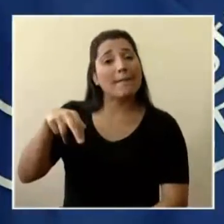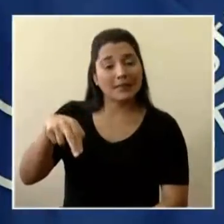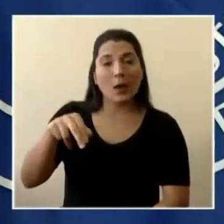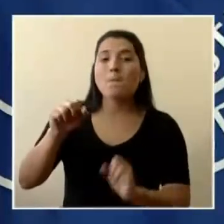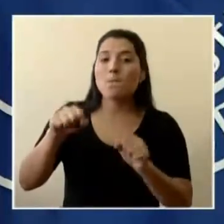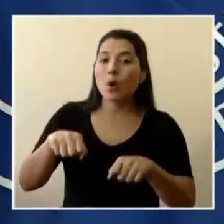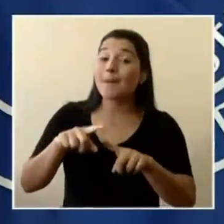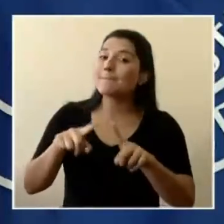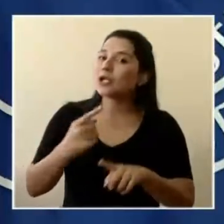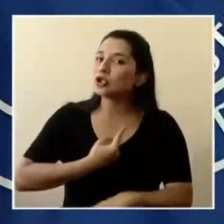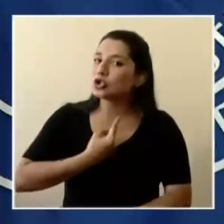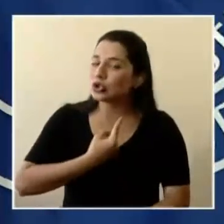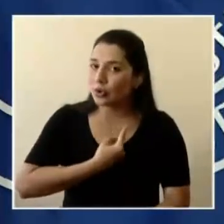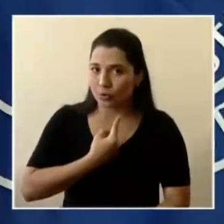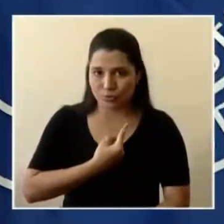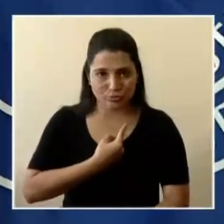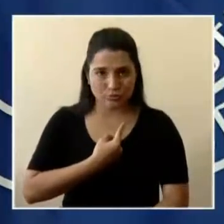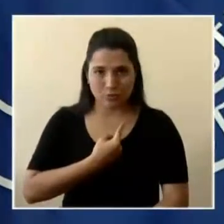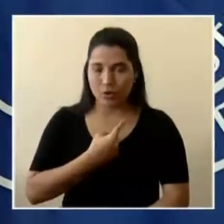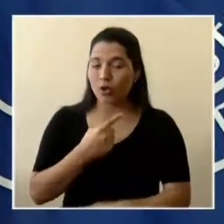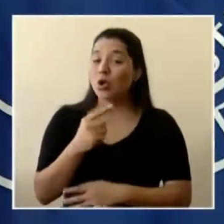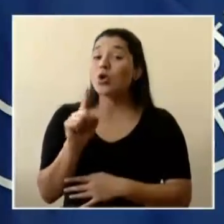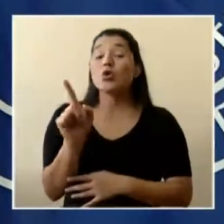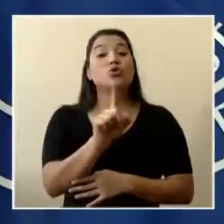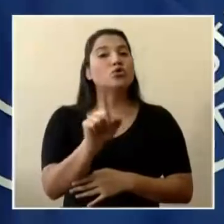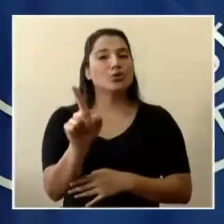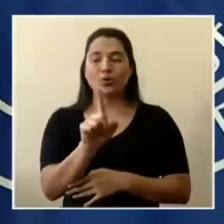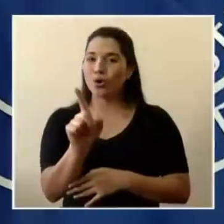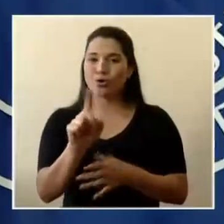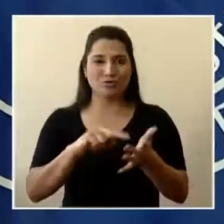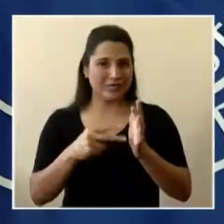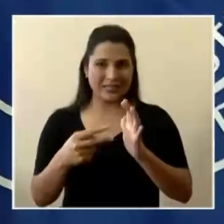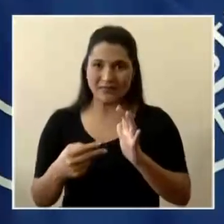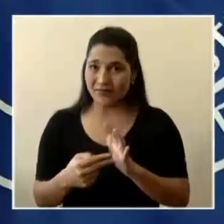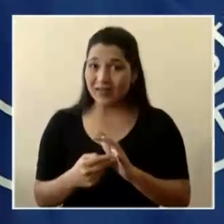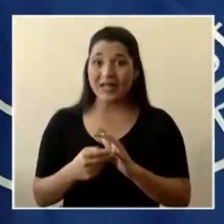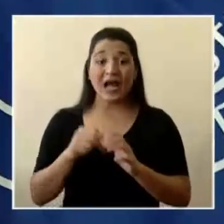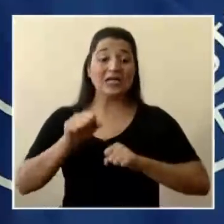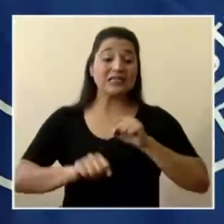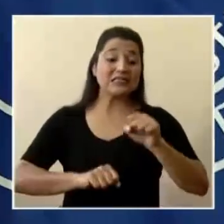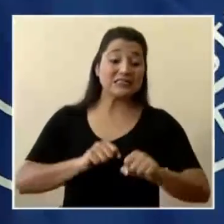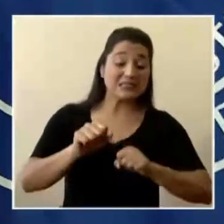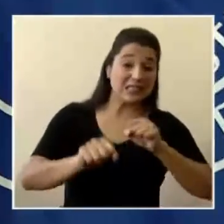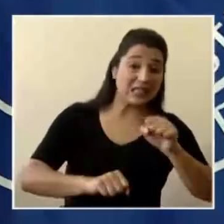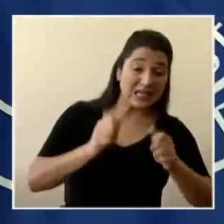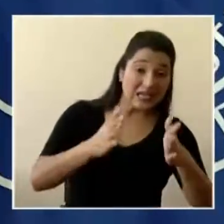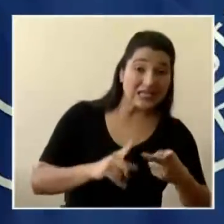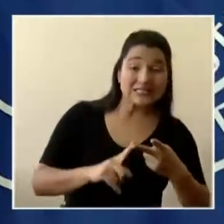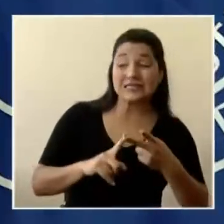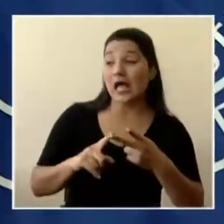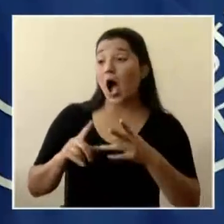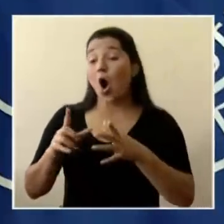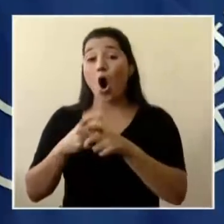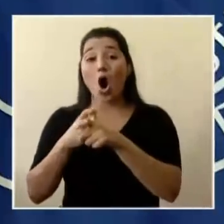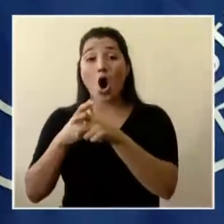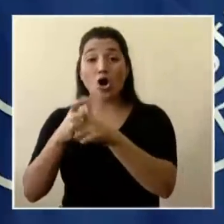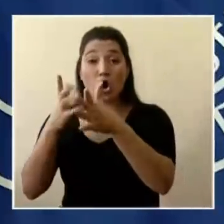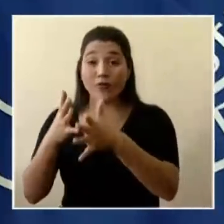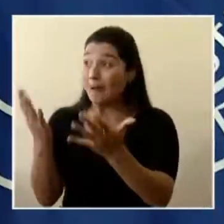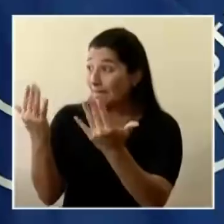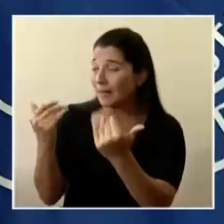solos. No es esta excepción para que existan ciclistas o corredores que se aglutinan, se reúnen